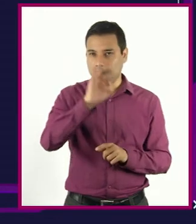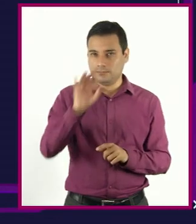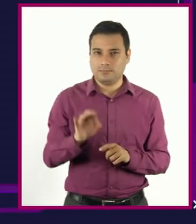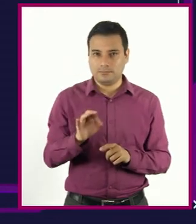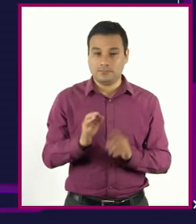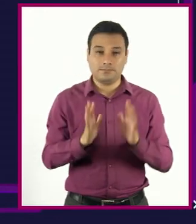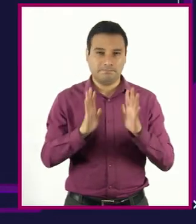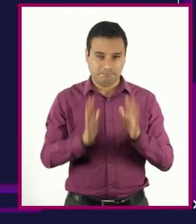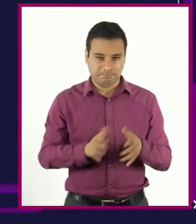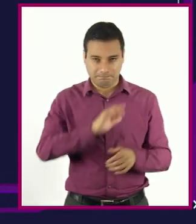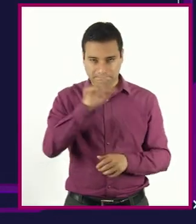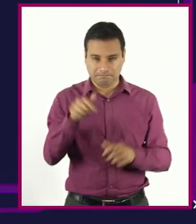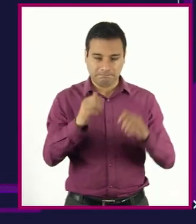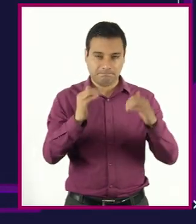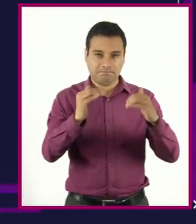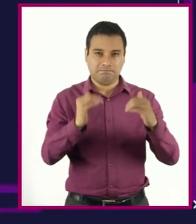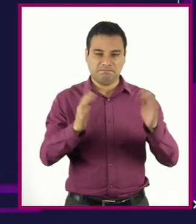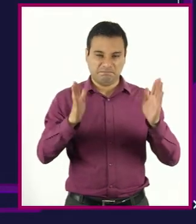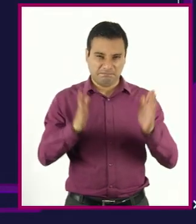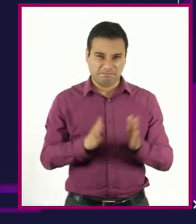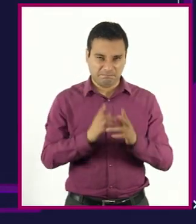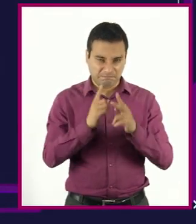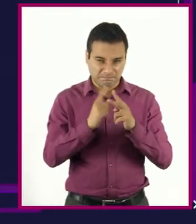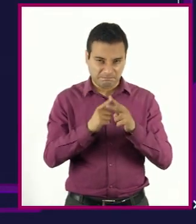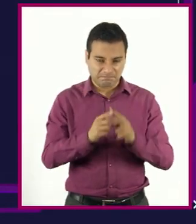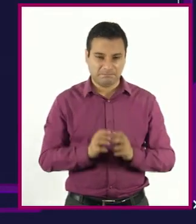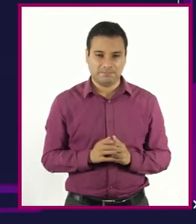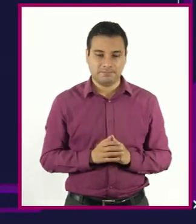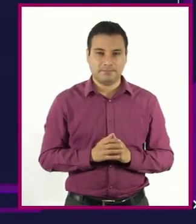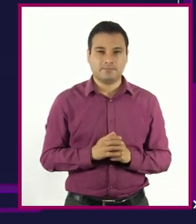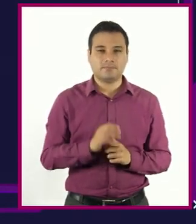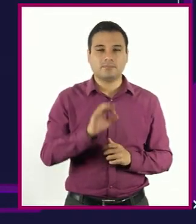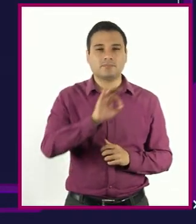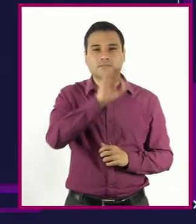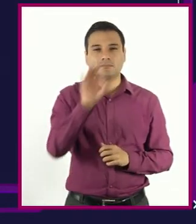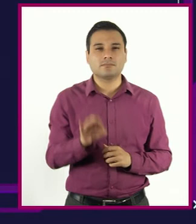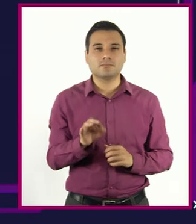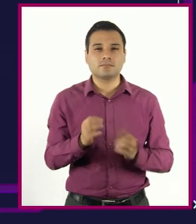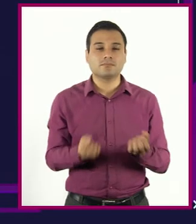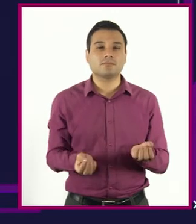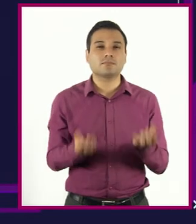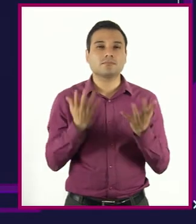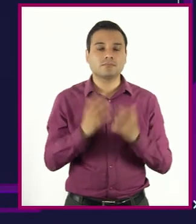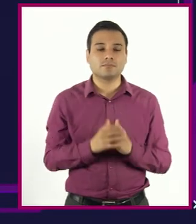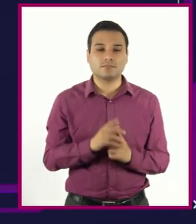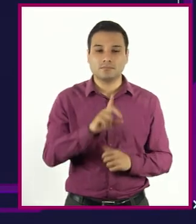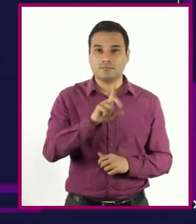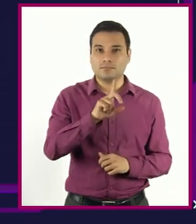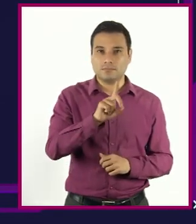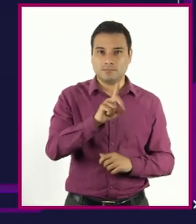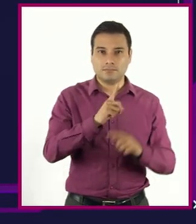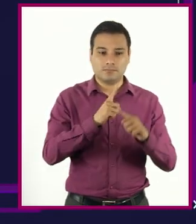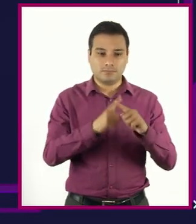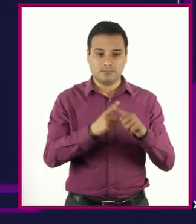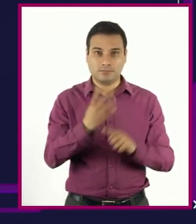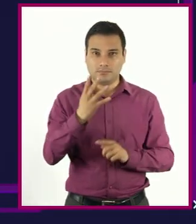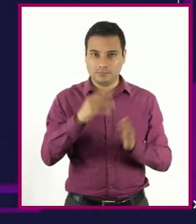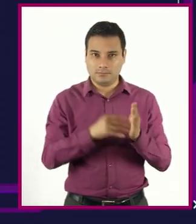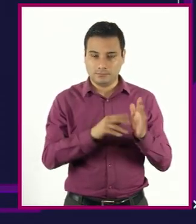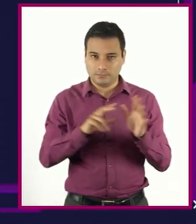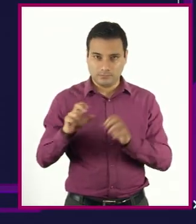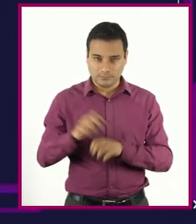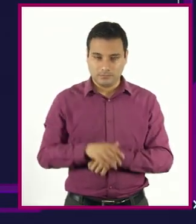despejar X en la igualdad, el descuento es igual a 30 por 4.800 sobre